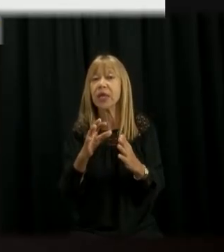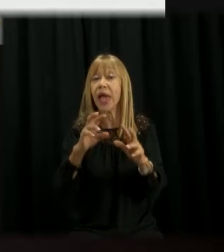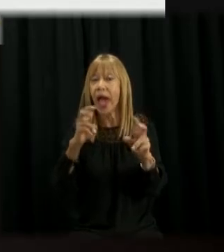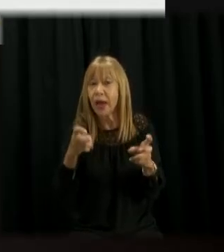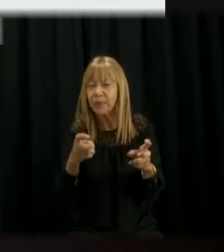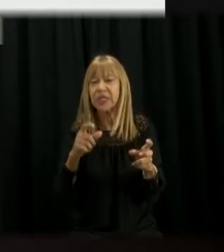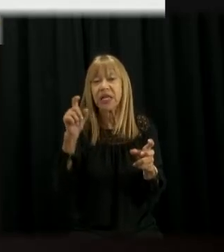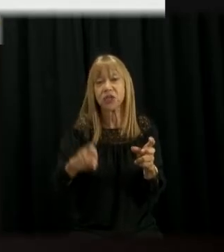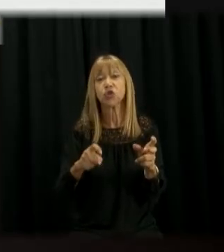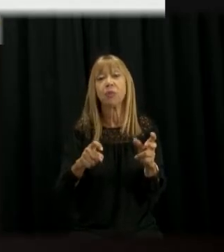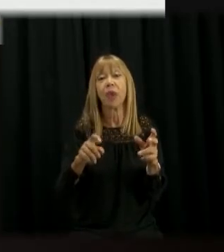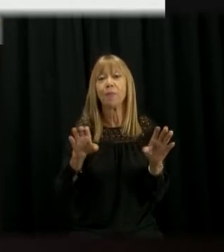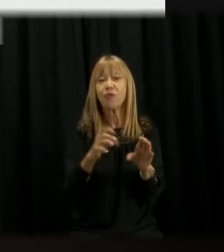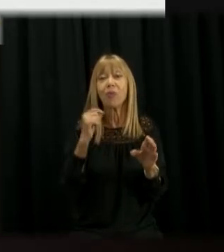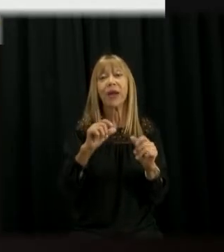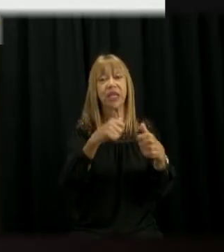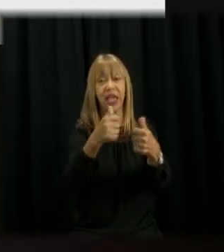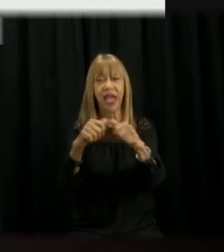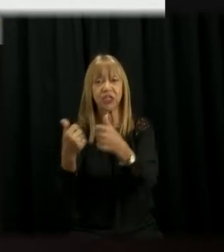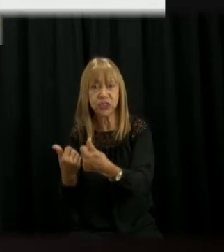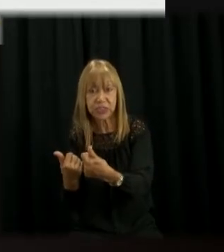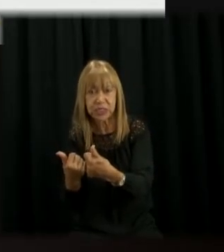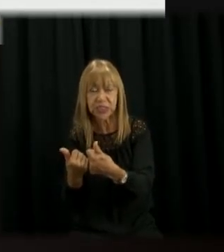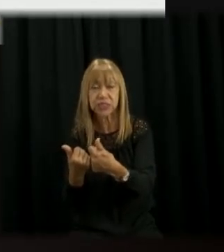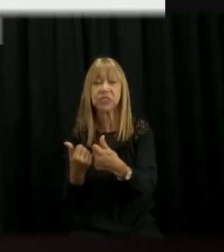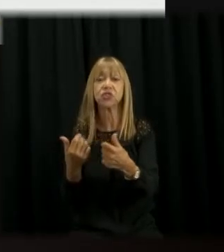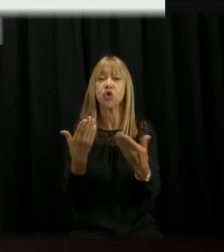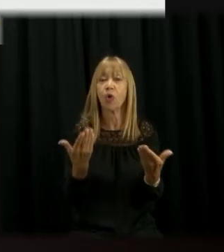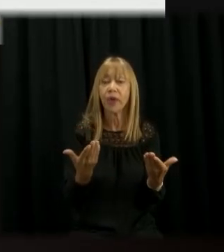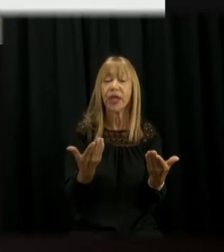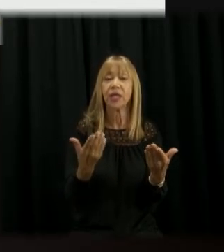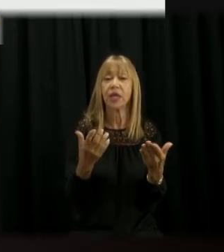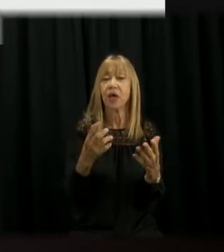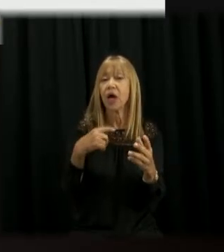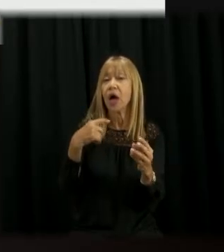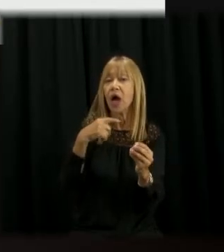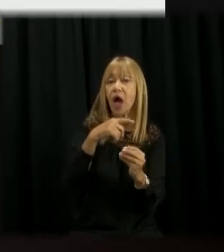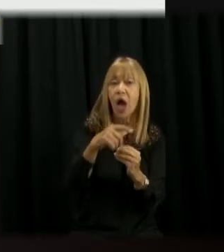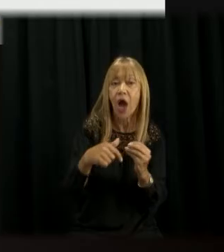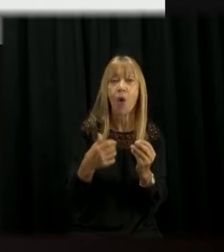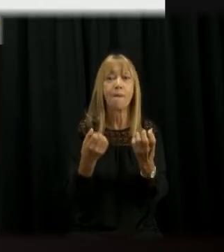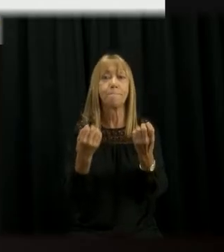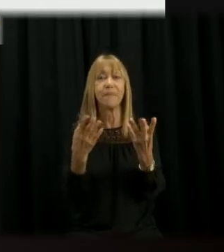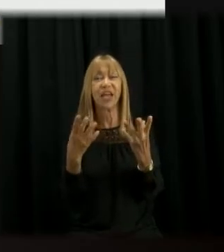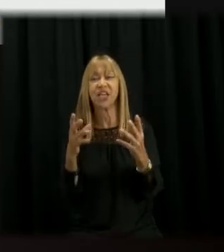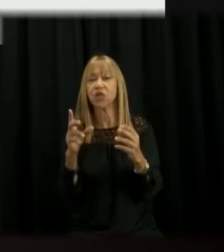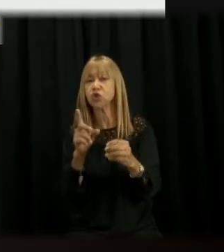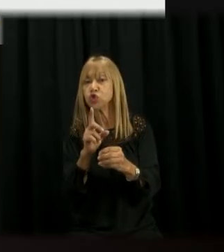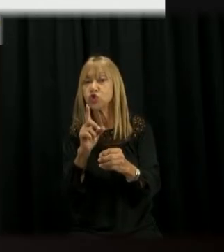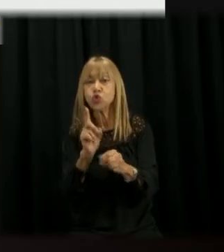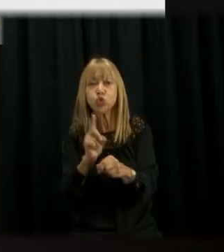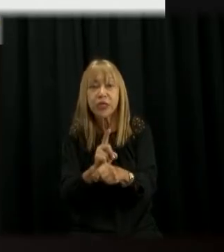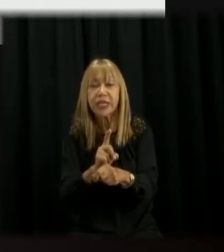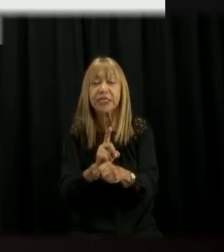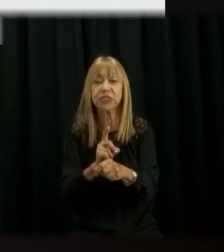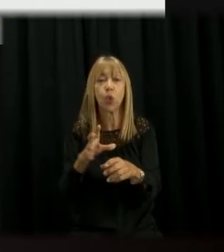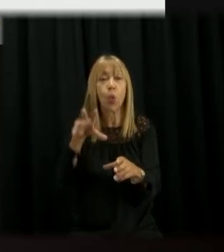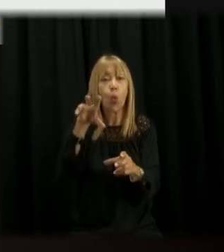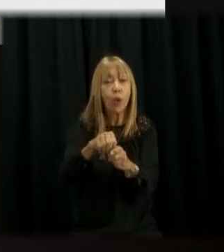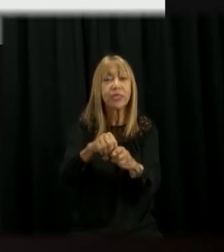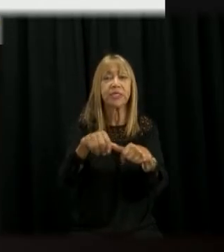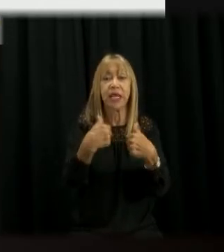intervención, que debe ser hecho por las agencias maniobrando con varios